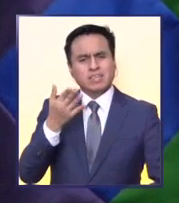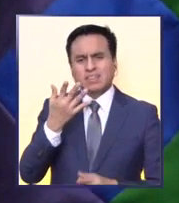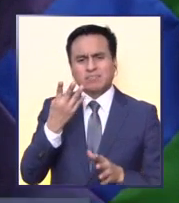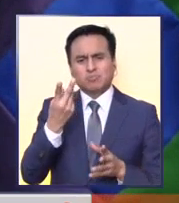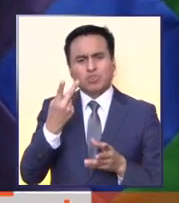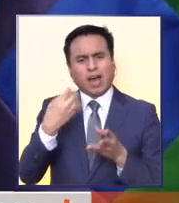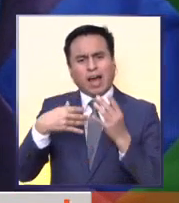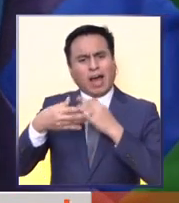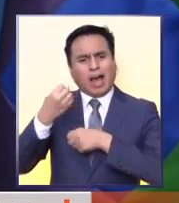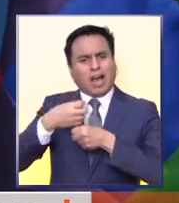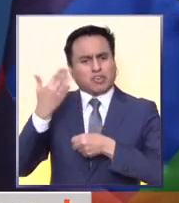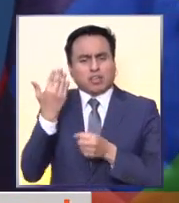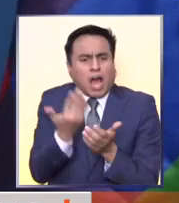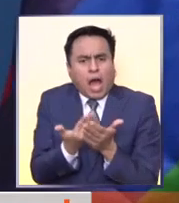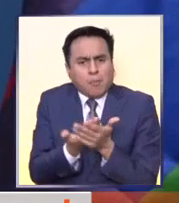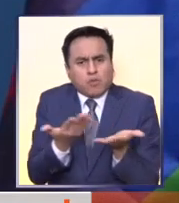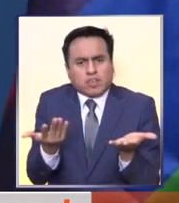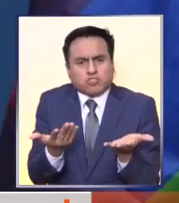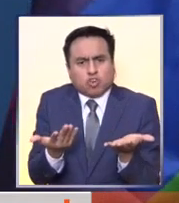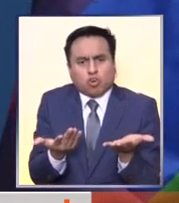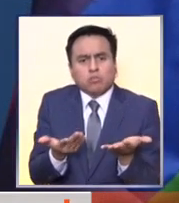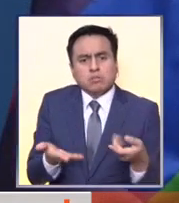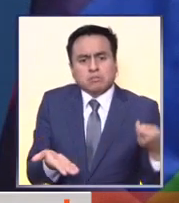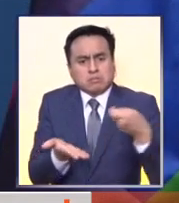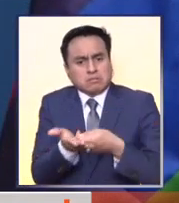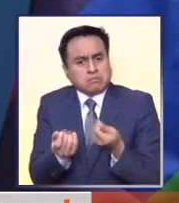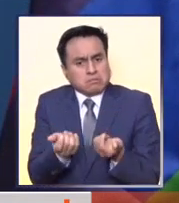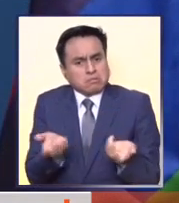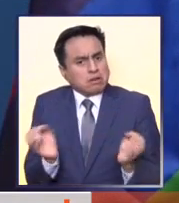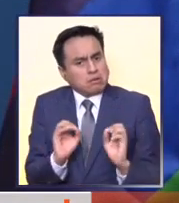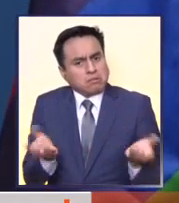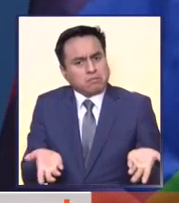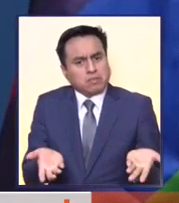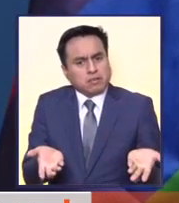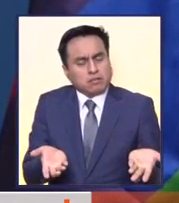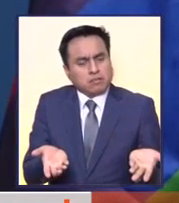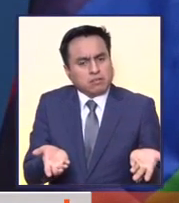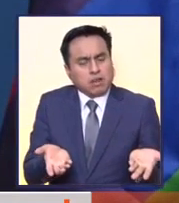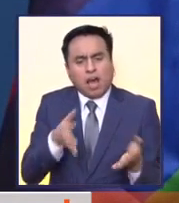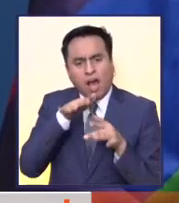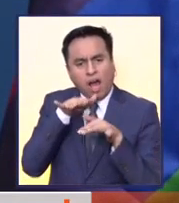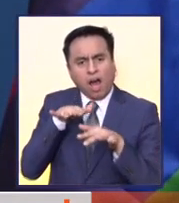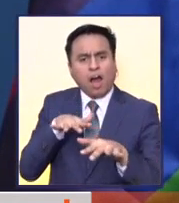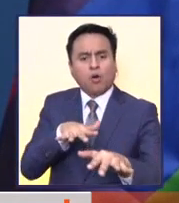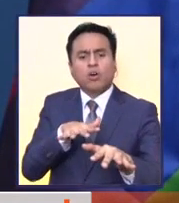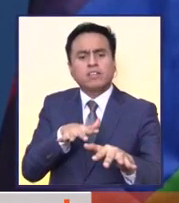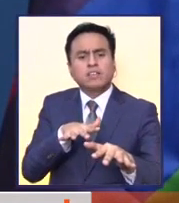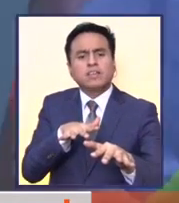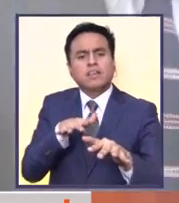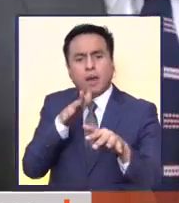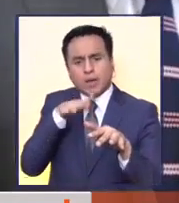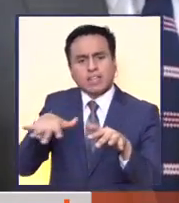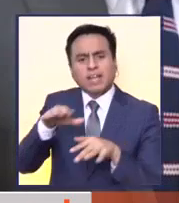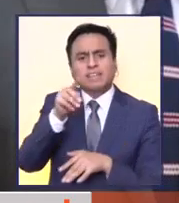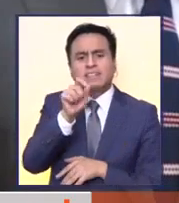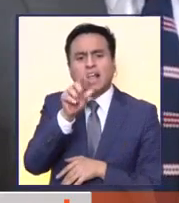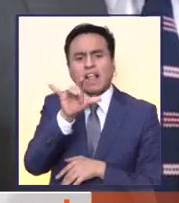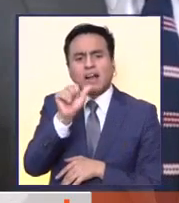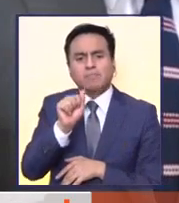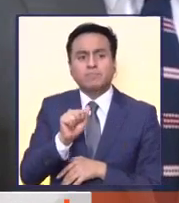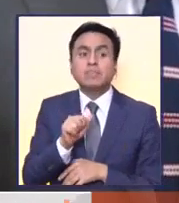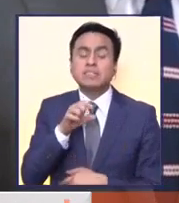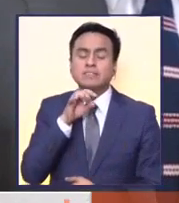décadas aprovechó, sin compensación alguna, las aguas de los manantiales del Silala.